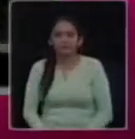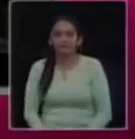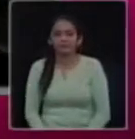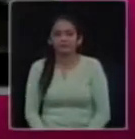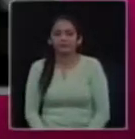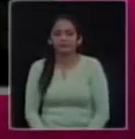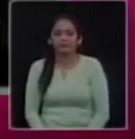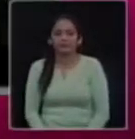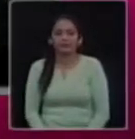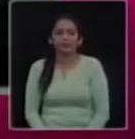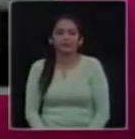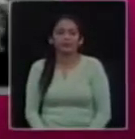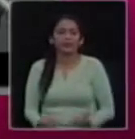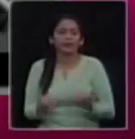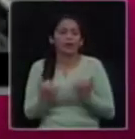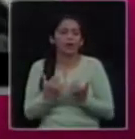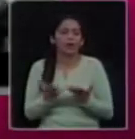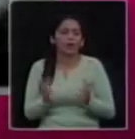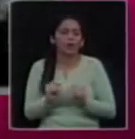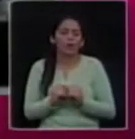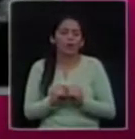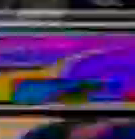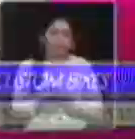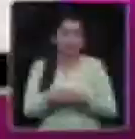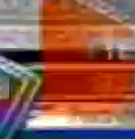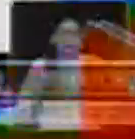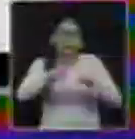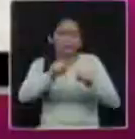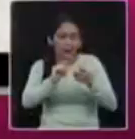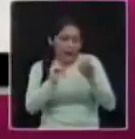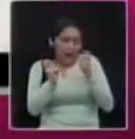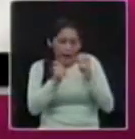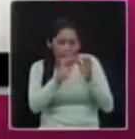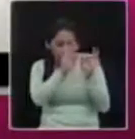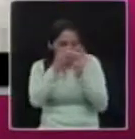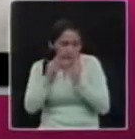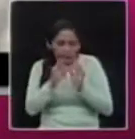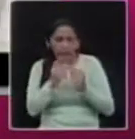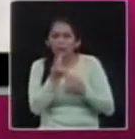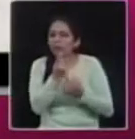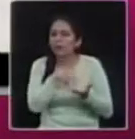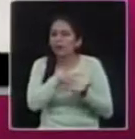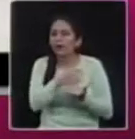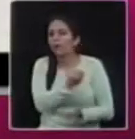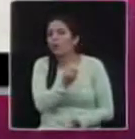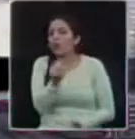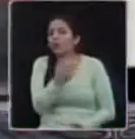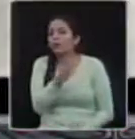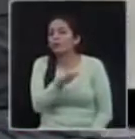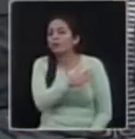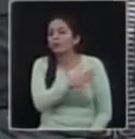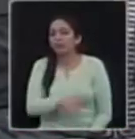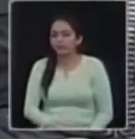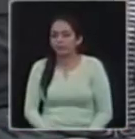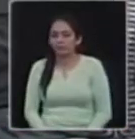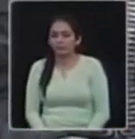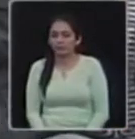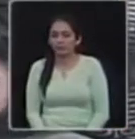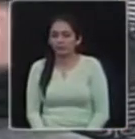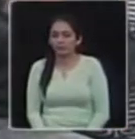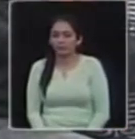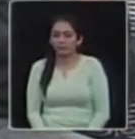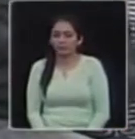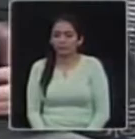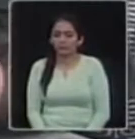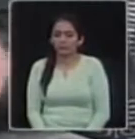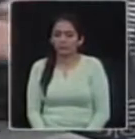de una moto de gama media-baja, ¿cuánto puede llegar a costar? Mira, la gente se asusta porque dice, bueno, una